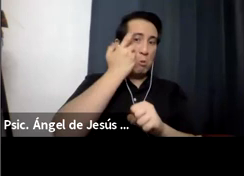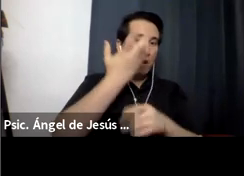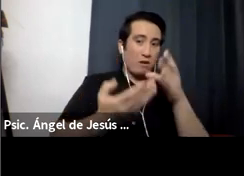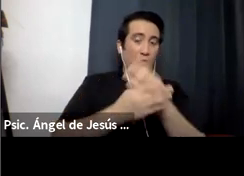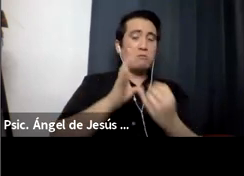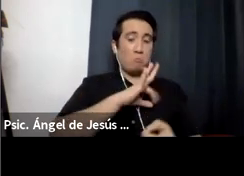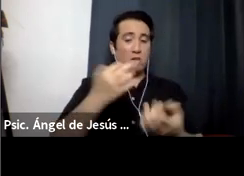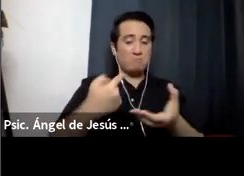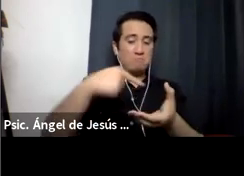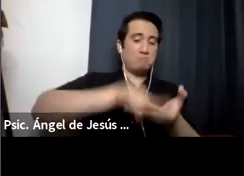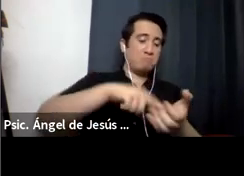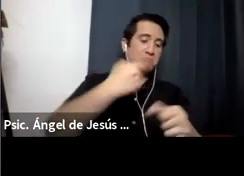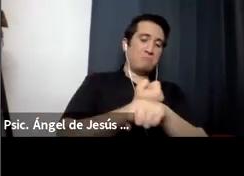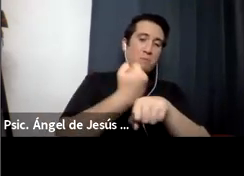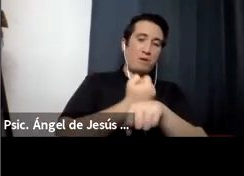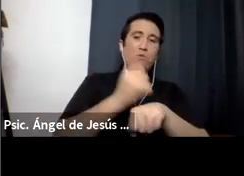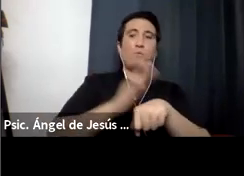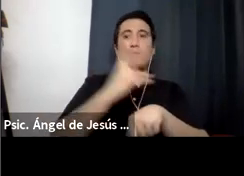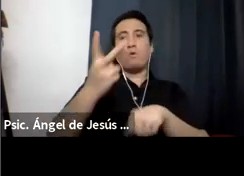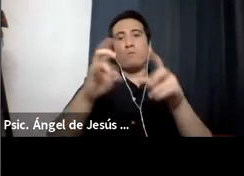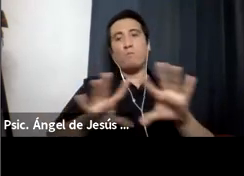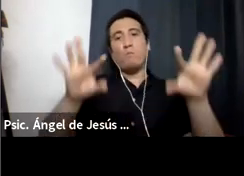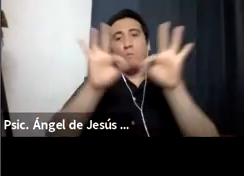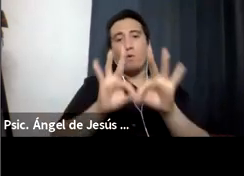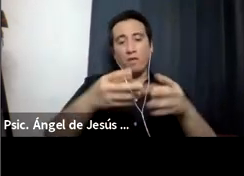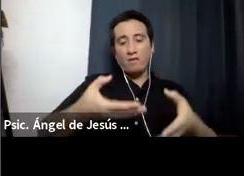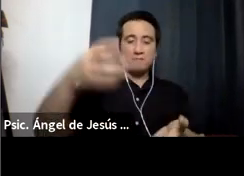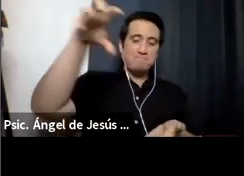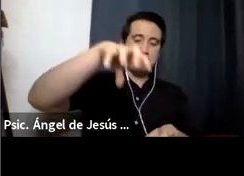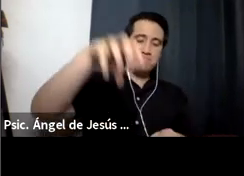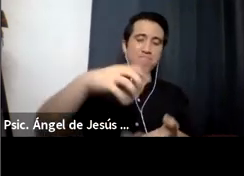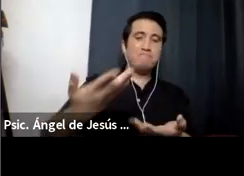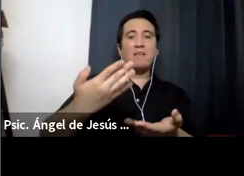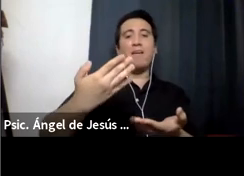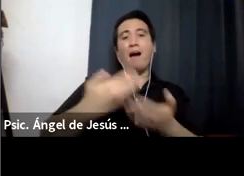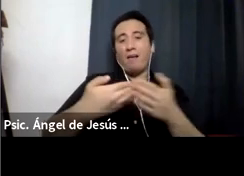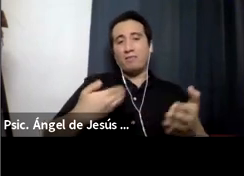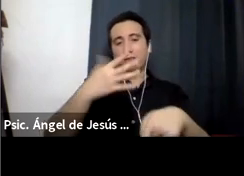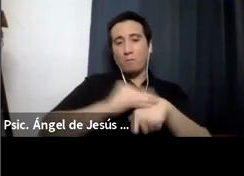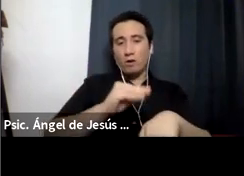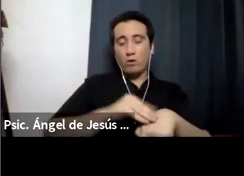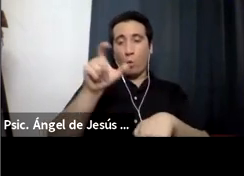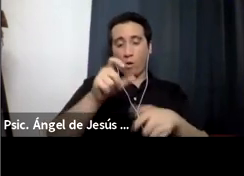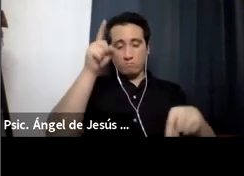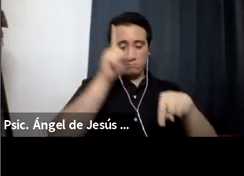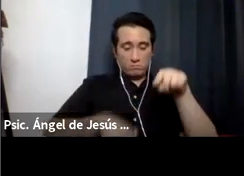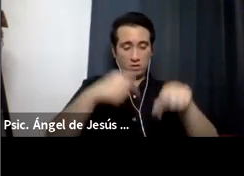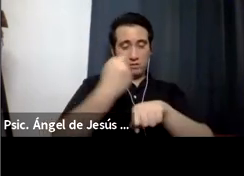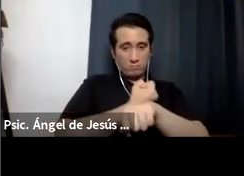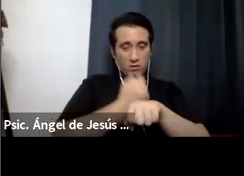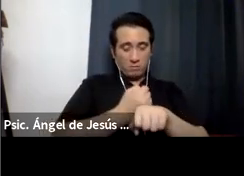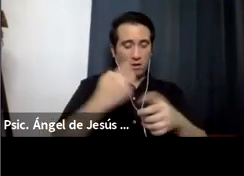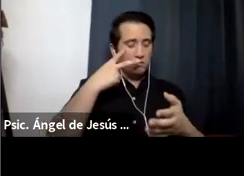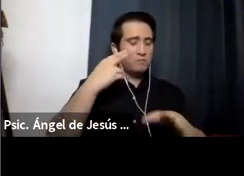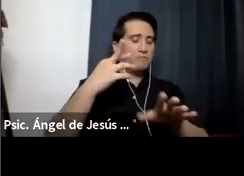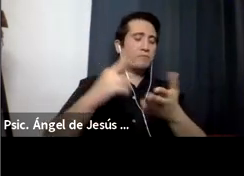dentro de un zapato y por eso es importante sacudirlo antes de ponérselo. Al quitarse los zapatos hay que revisar muy bien los pies.